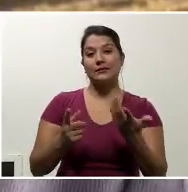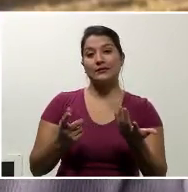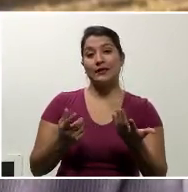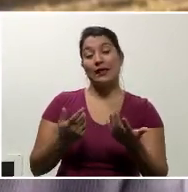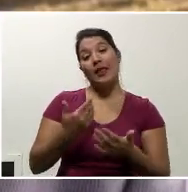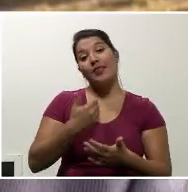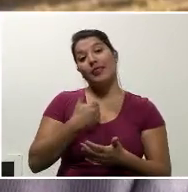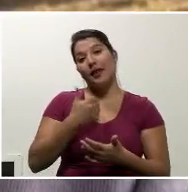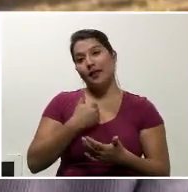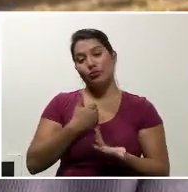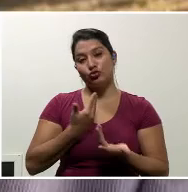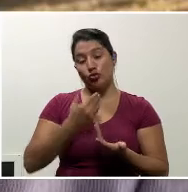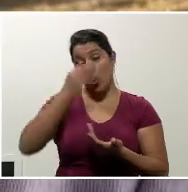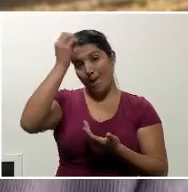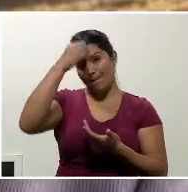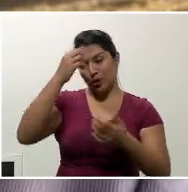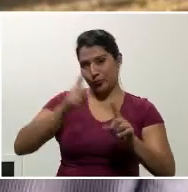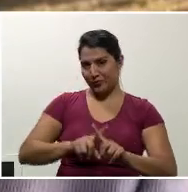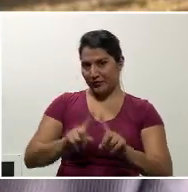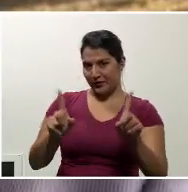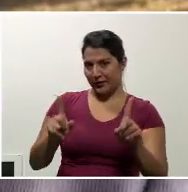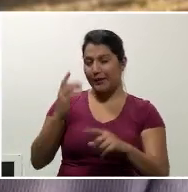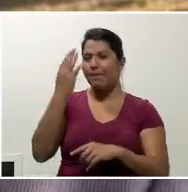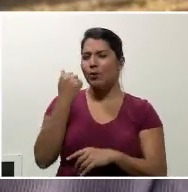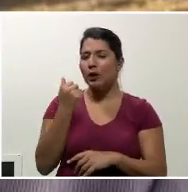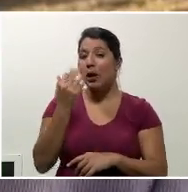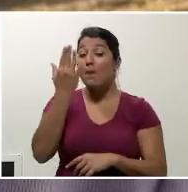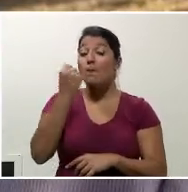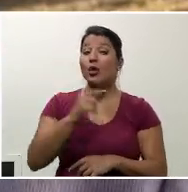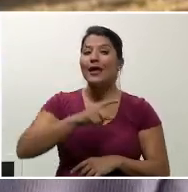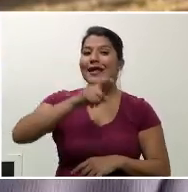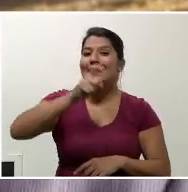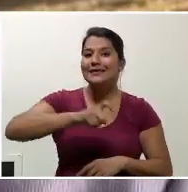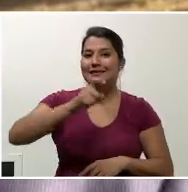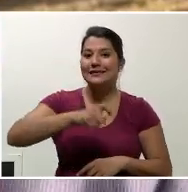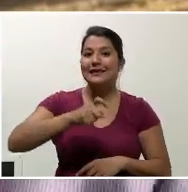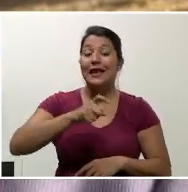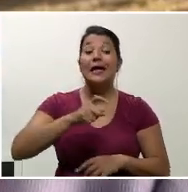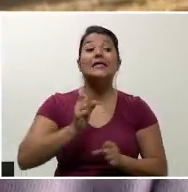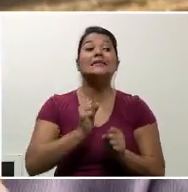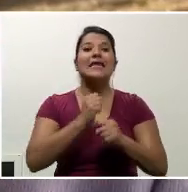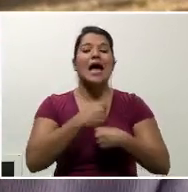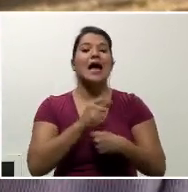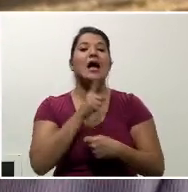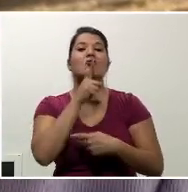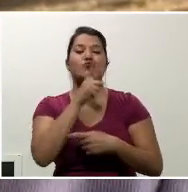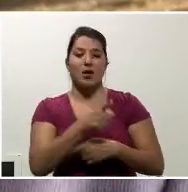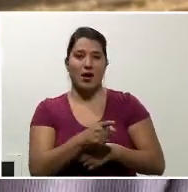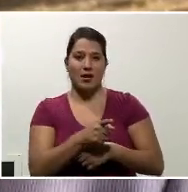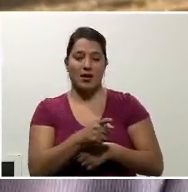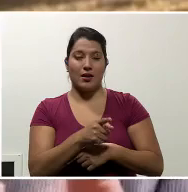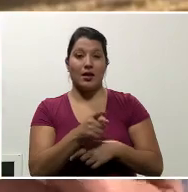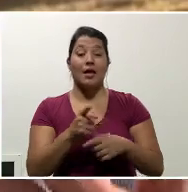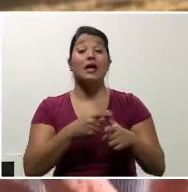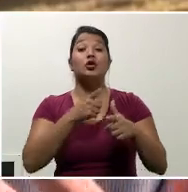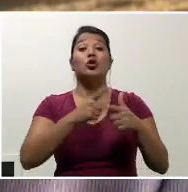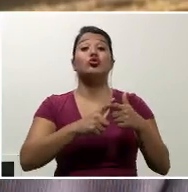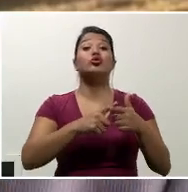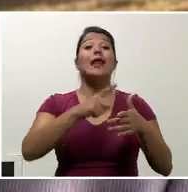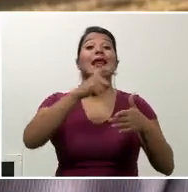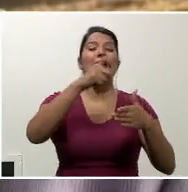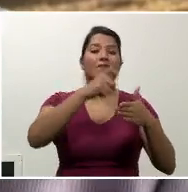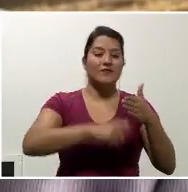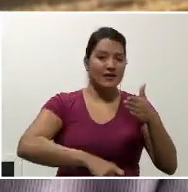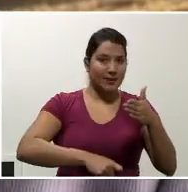divergente a lo que se ha estado indicando. Primeramente porque se requiere de que el acto efectivamente se ejecute. La publicación, la firma